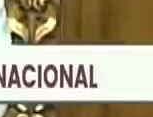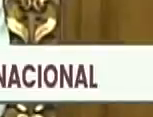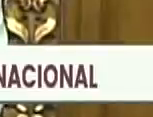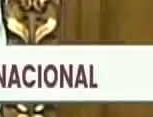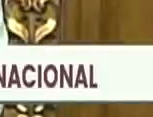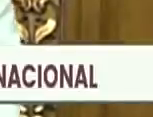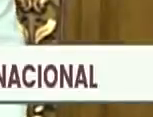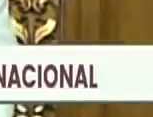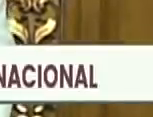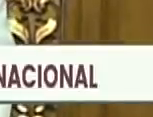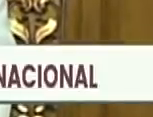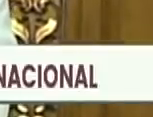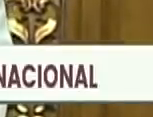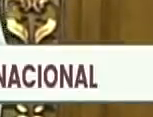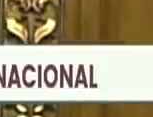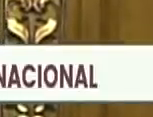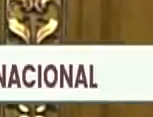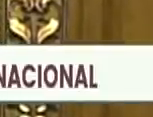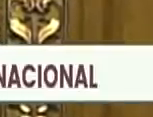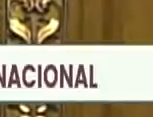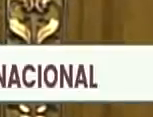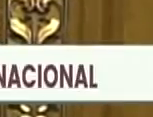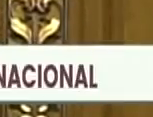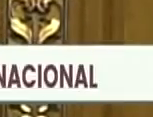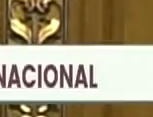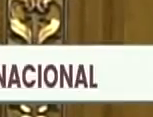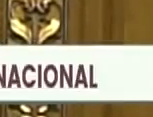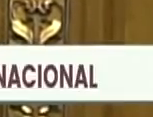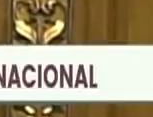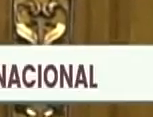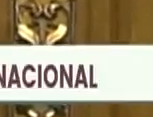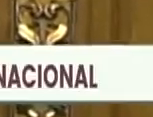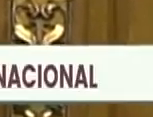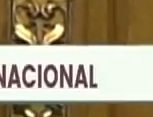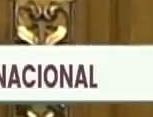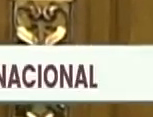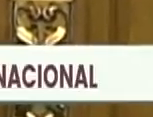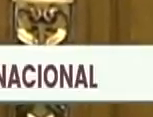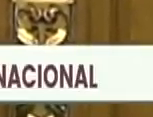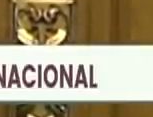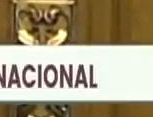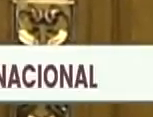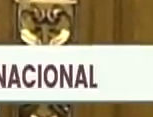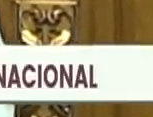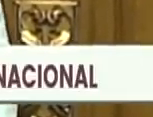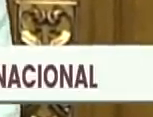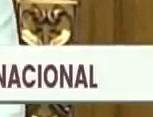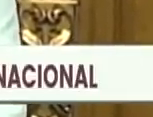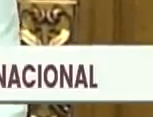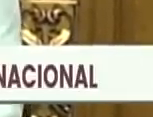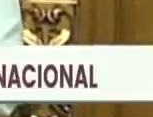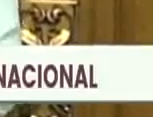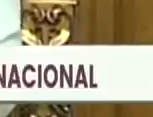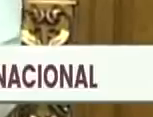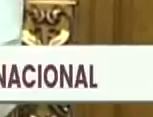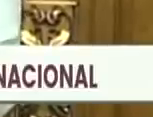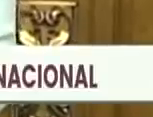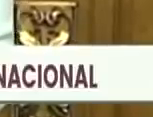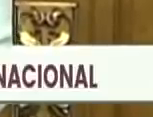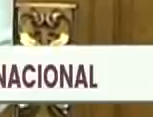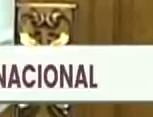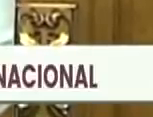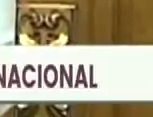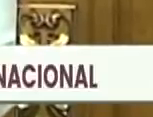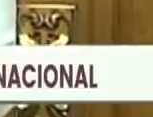Se podría decir que este es mi cuarto año presentando el presupuesto de la Nación, pero es mi primer